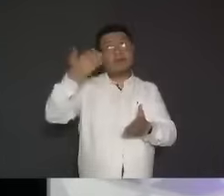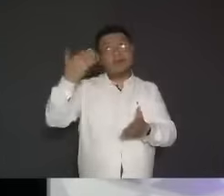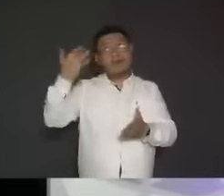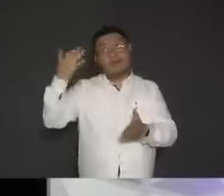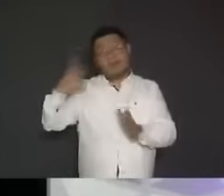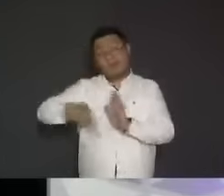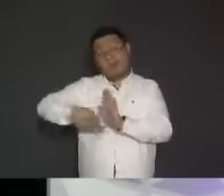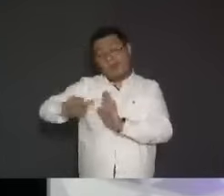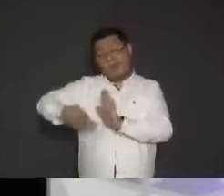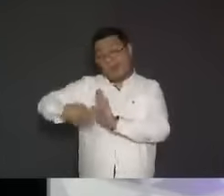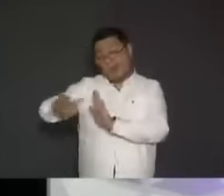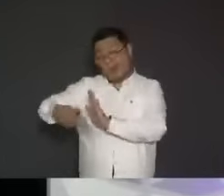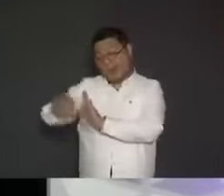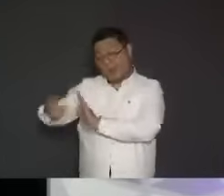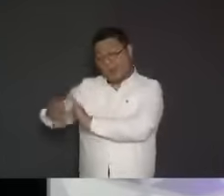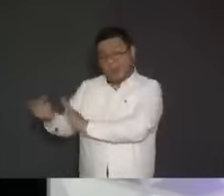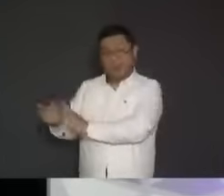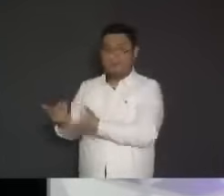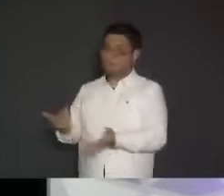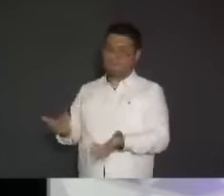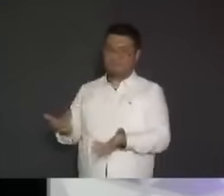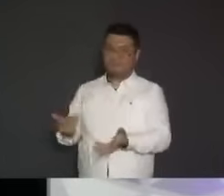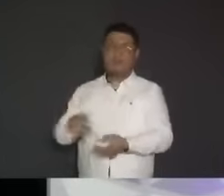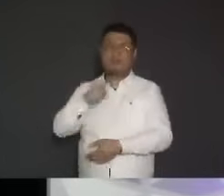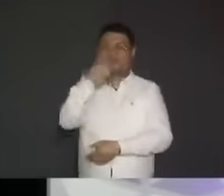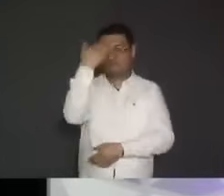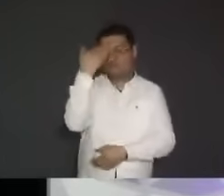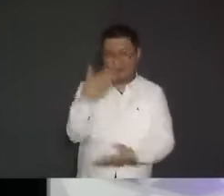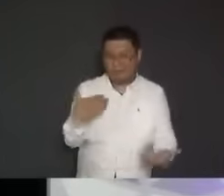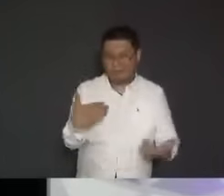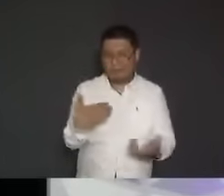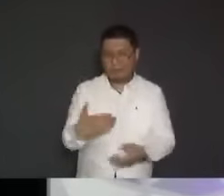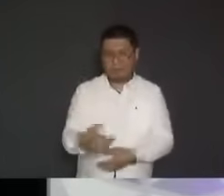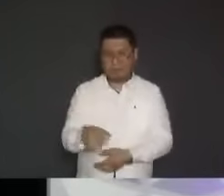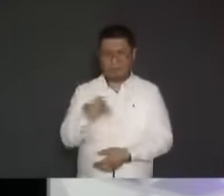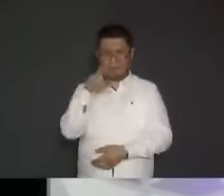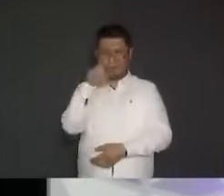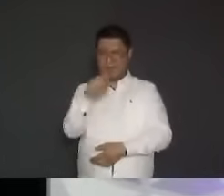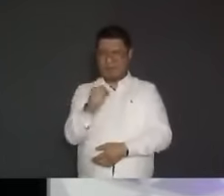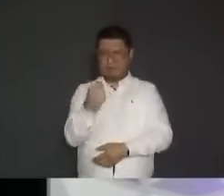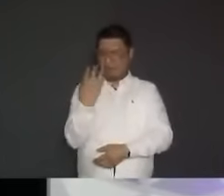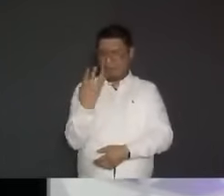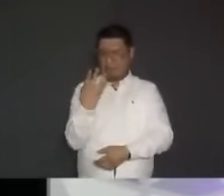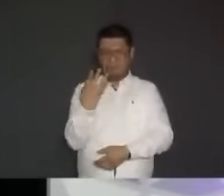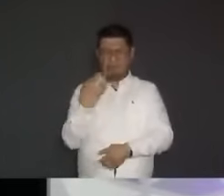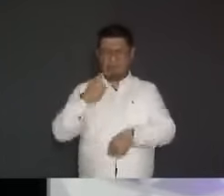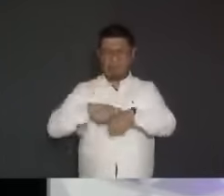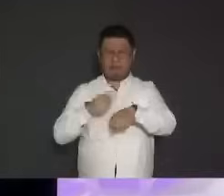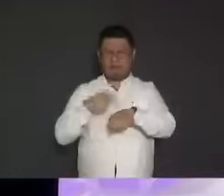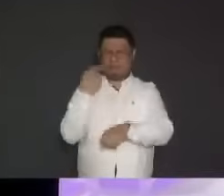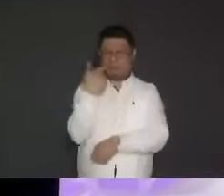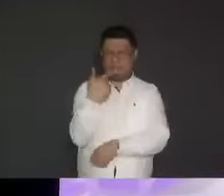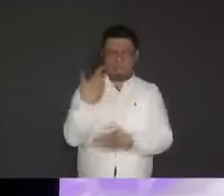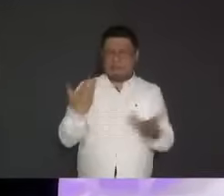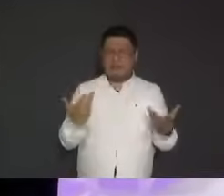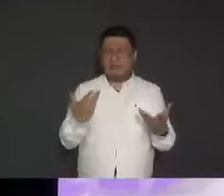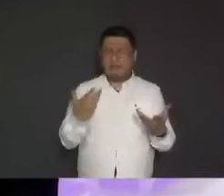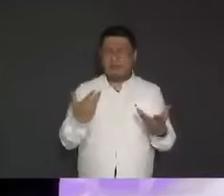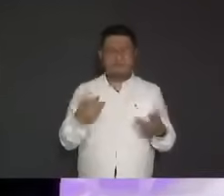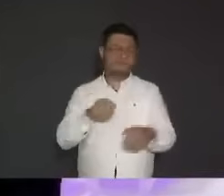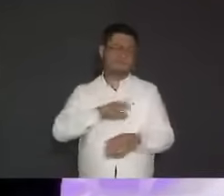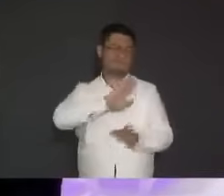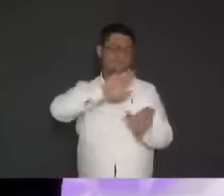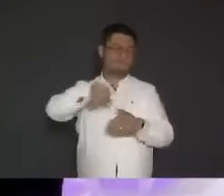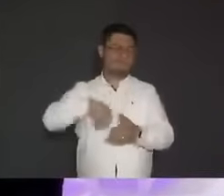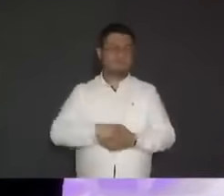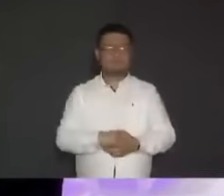como los módulos 24-7, que tú sabes que ni son 24 ni son 7. ¿Alguien más? Bien, es el